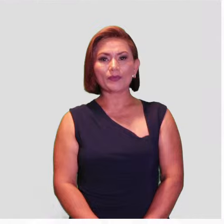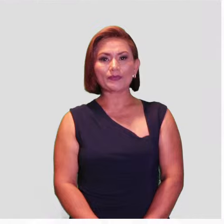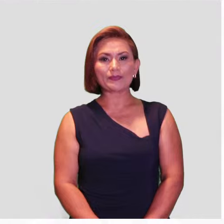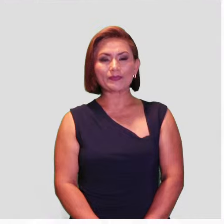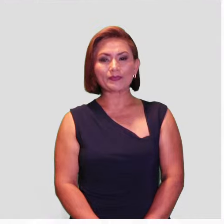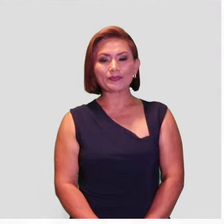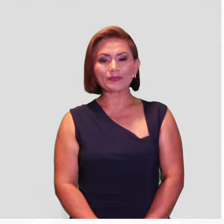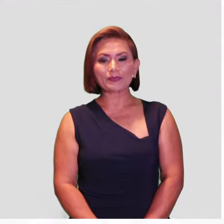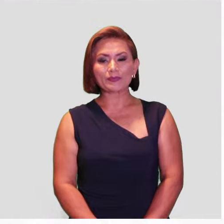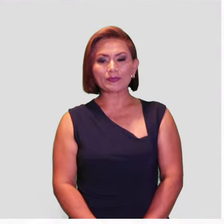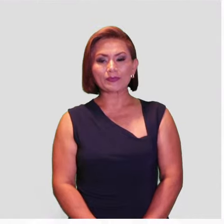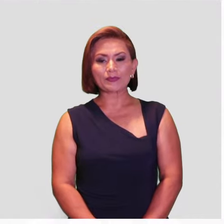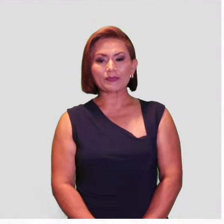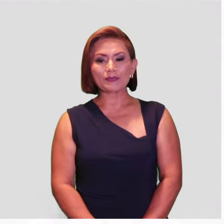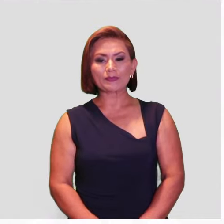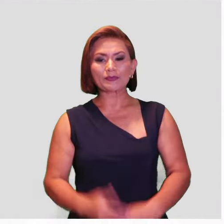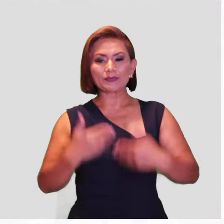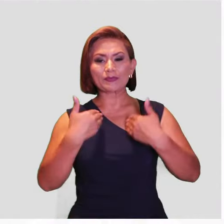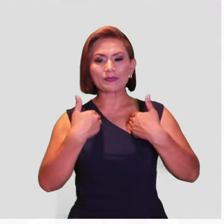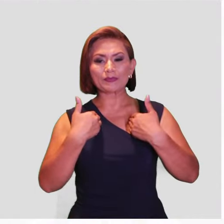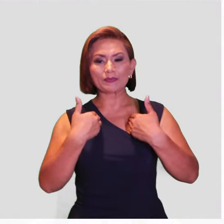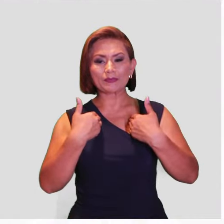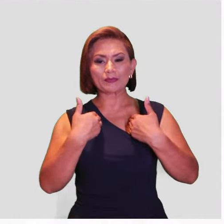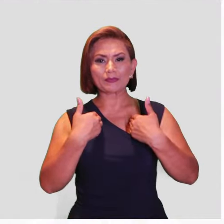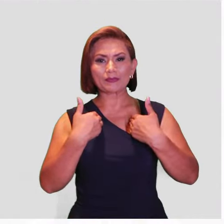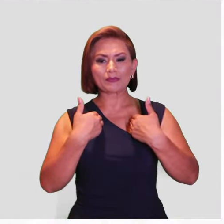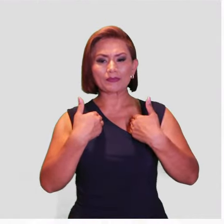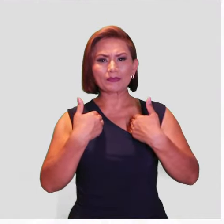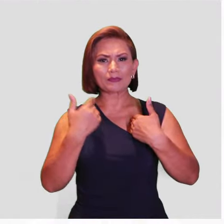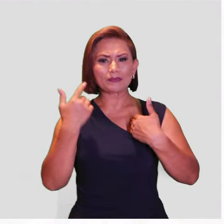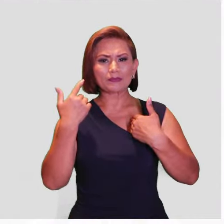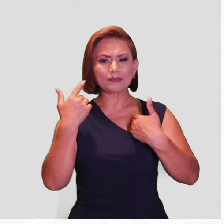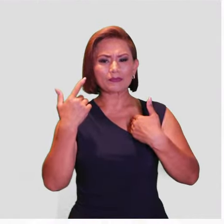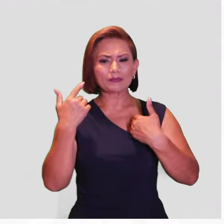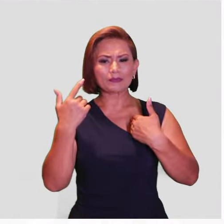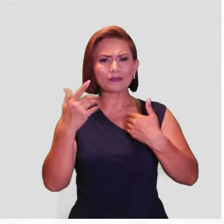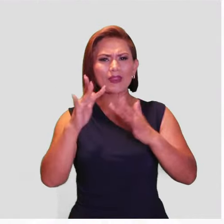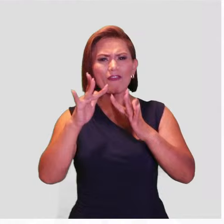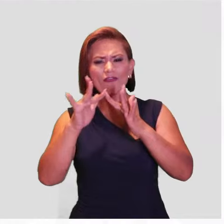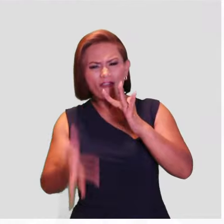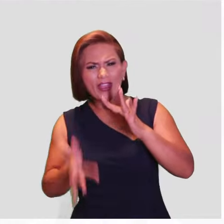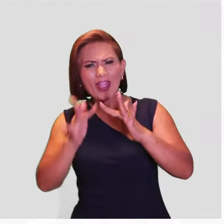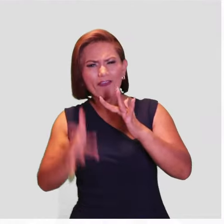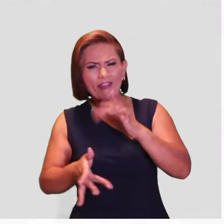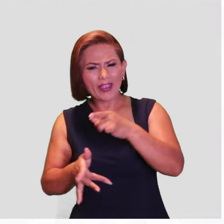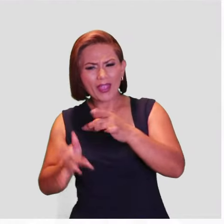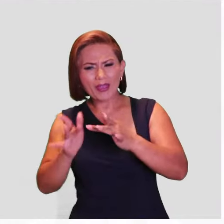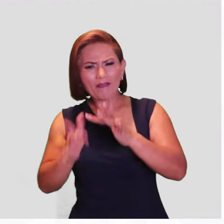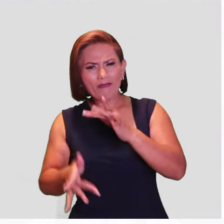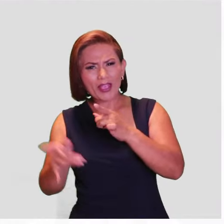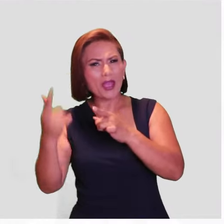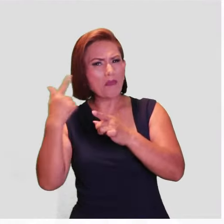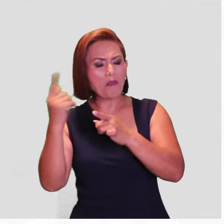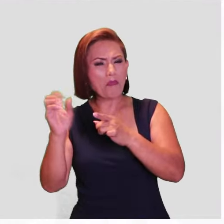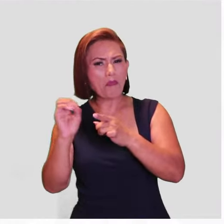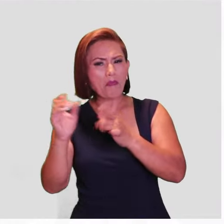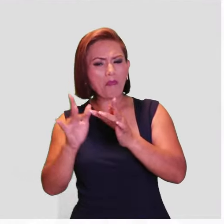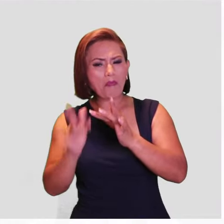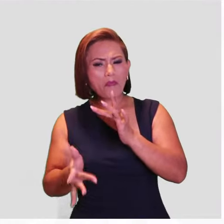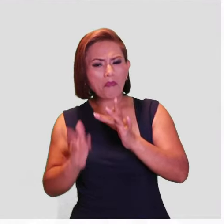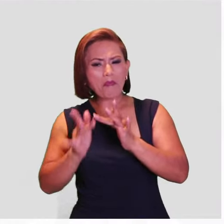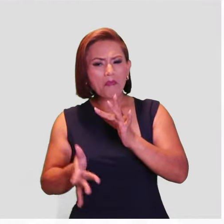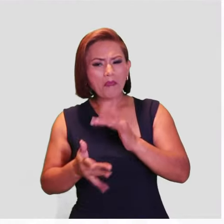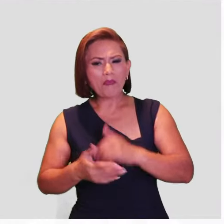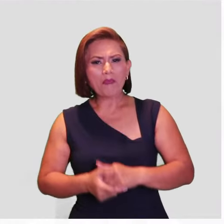Juan Camacho, Juan Camacho Ramírez, Juan Roque, un ciudadano de a pie que se instó para